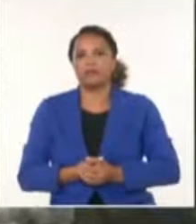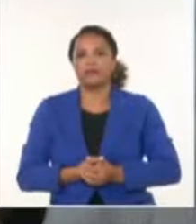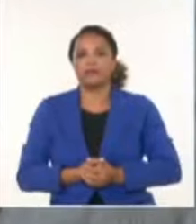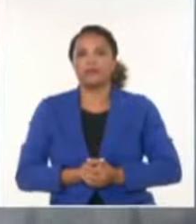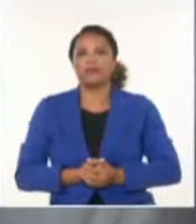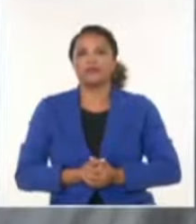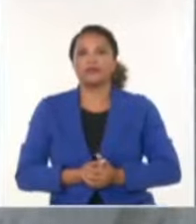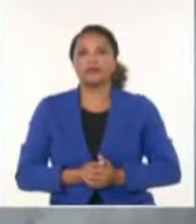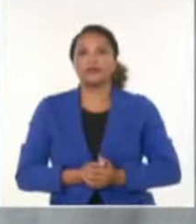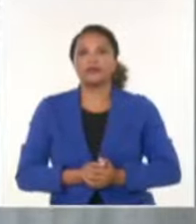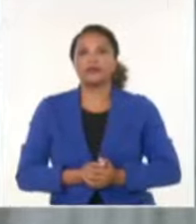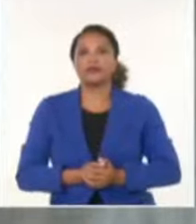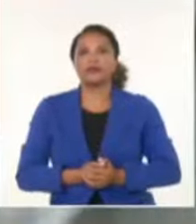Naranjo canal cubano de noticias